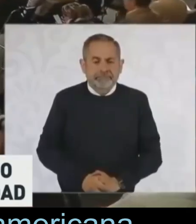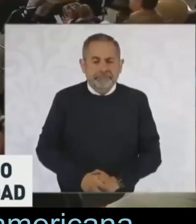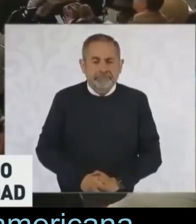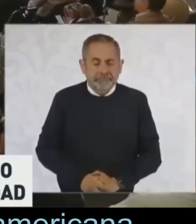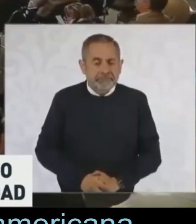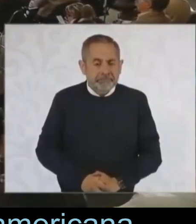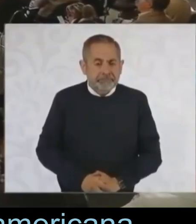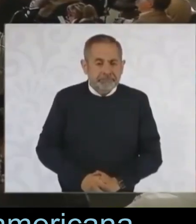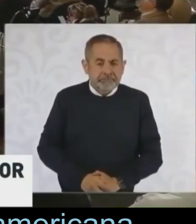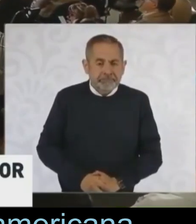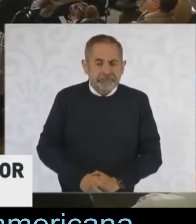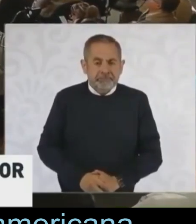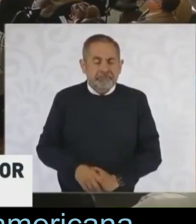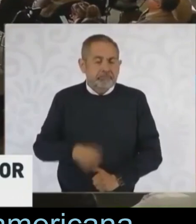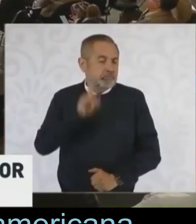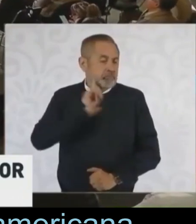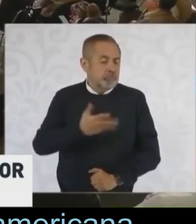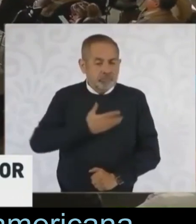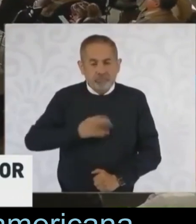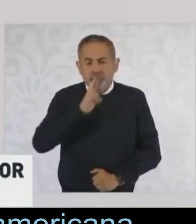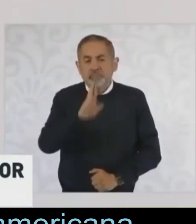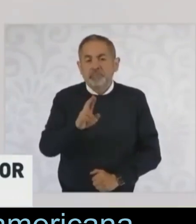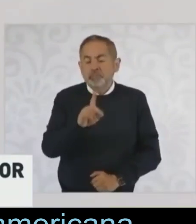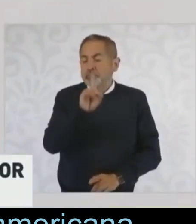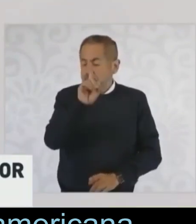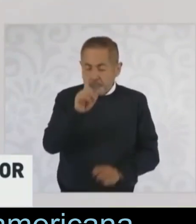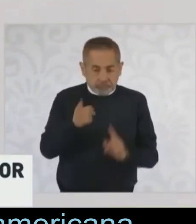la pena decirlo.